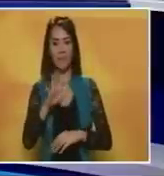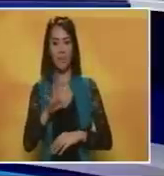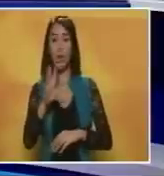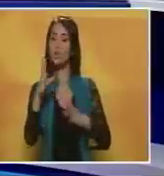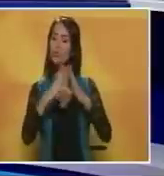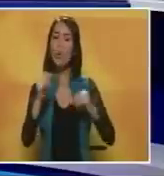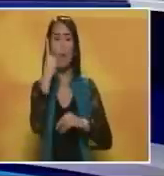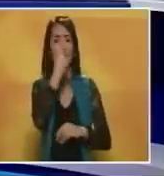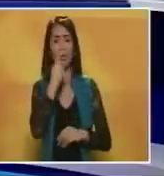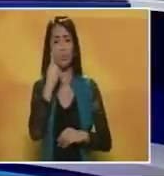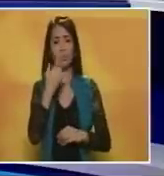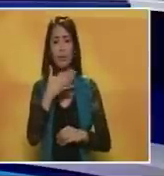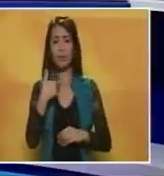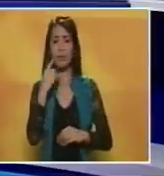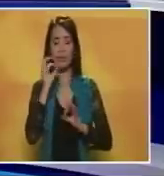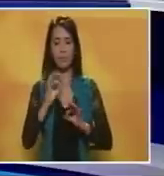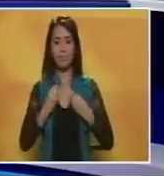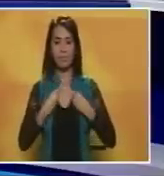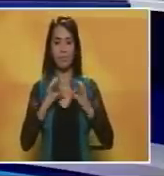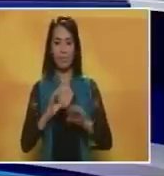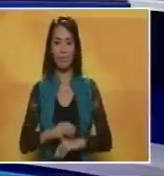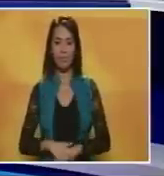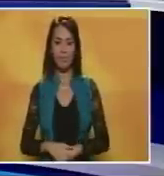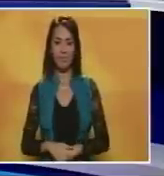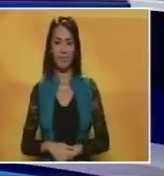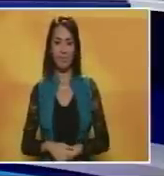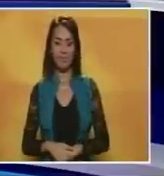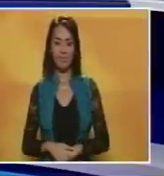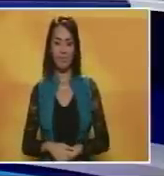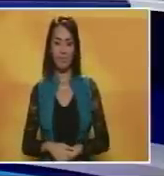preguntas que puedan formular para hacerlas en vivo y directas